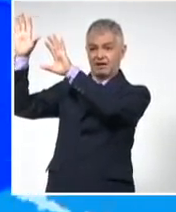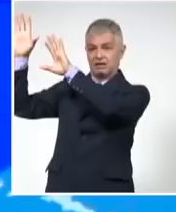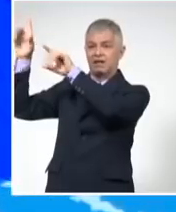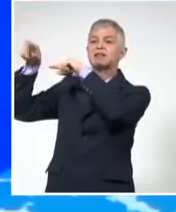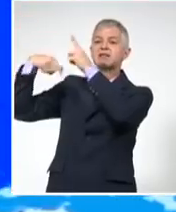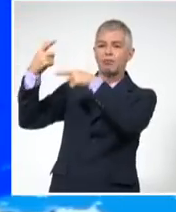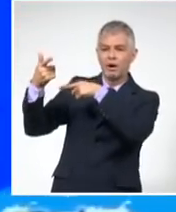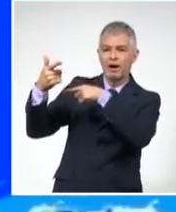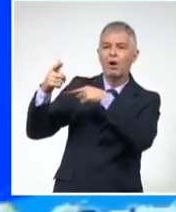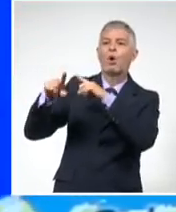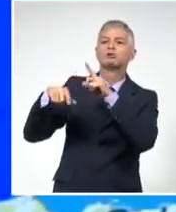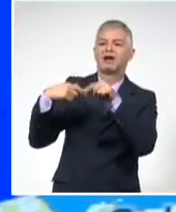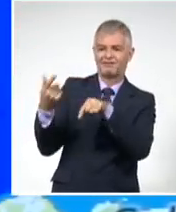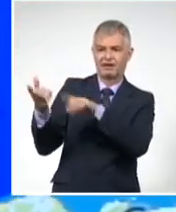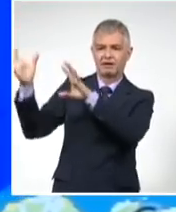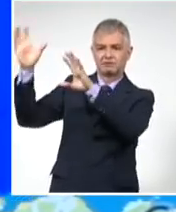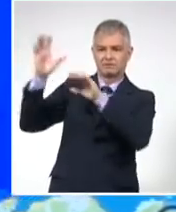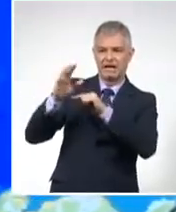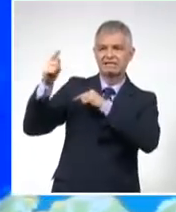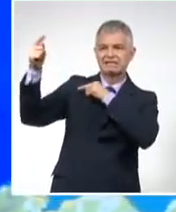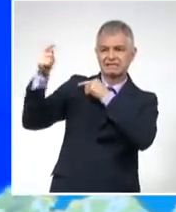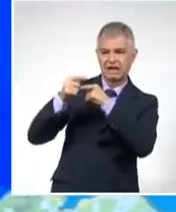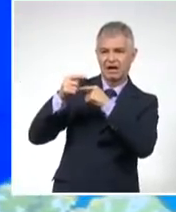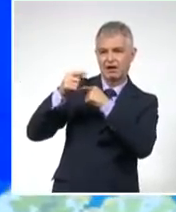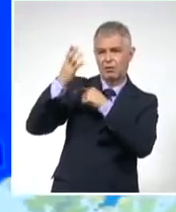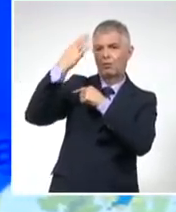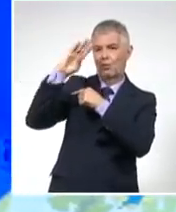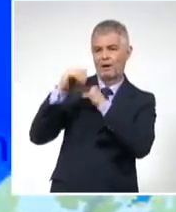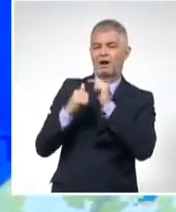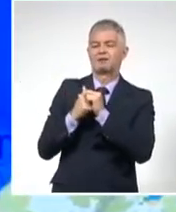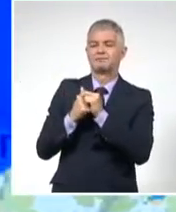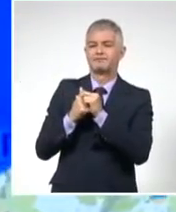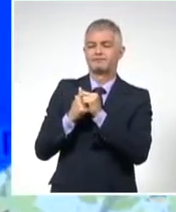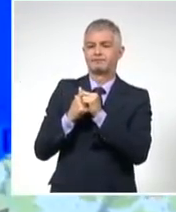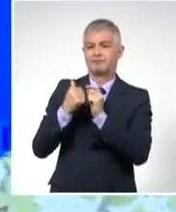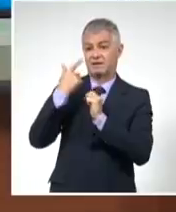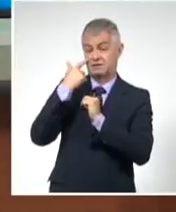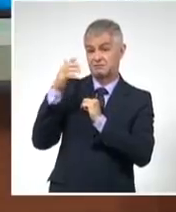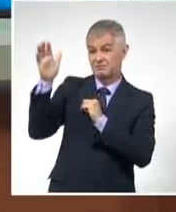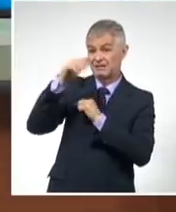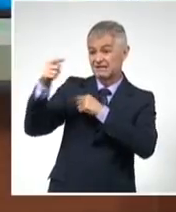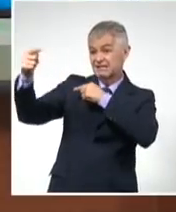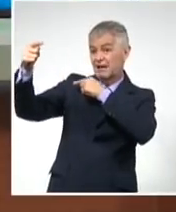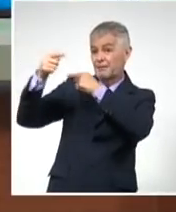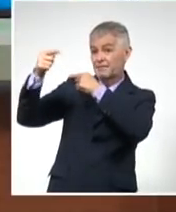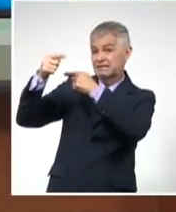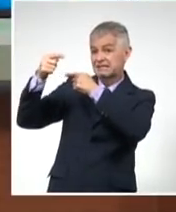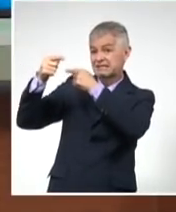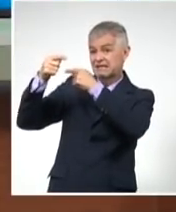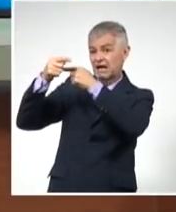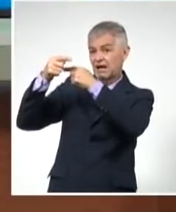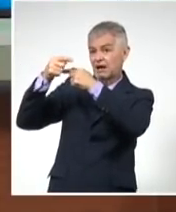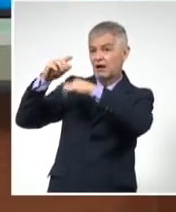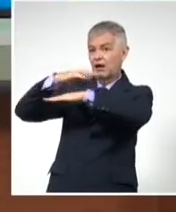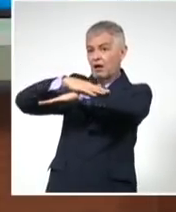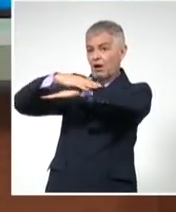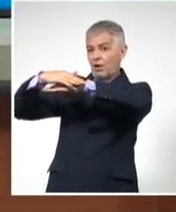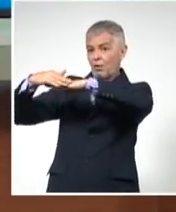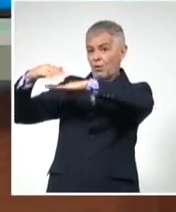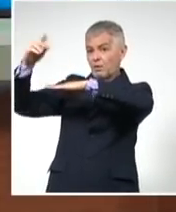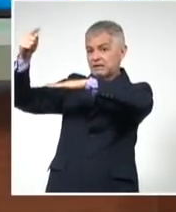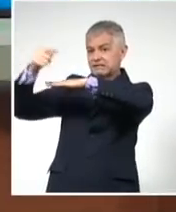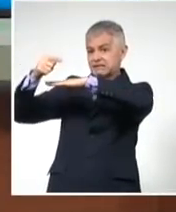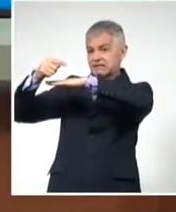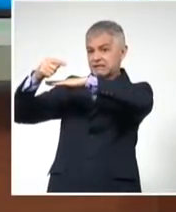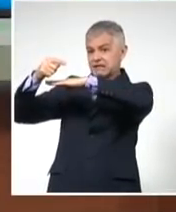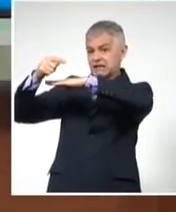después se extiende la circulación. Fíjense cómo se pega aquí estos vientos de tormenta tropical y después se convierte